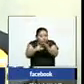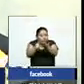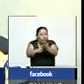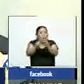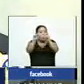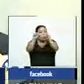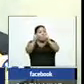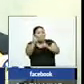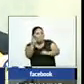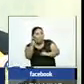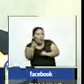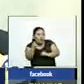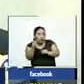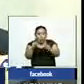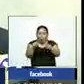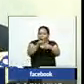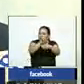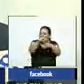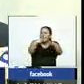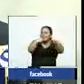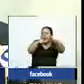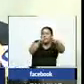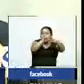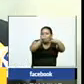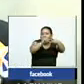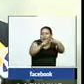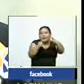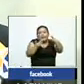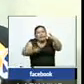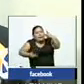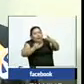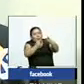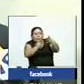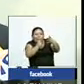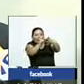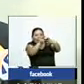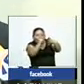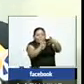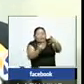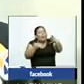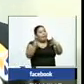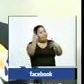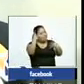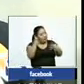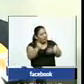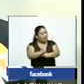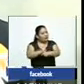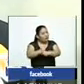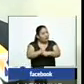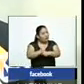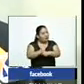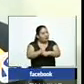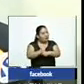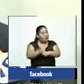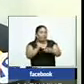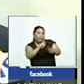donde todavía no hay nombres concretos, hay aproximaciones, hay nombres que se han tirado, pero todavía no es